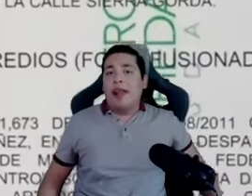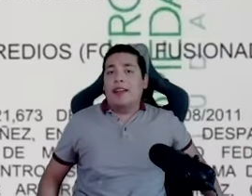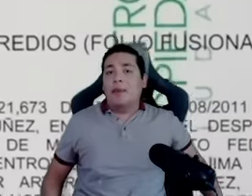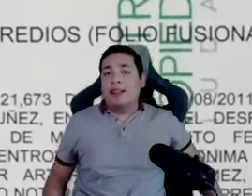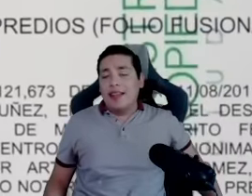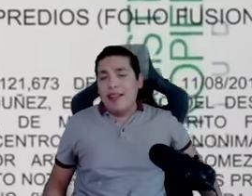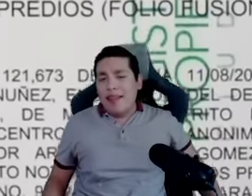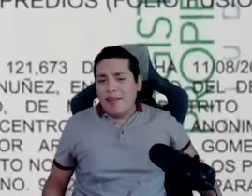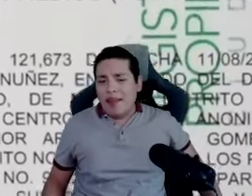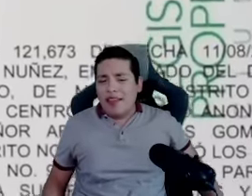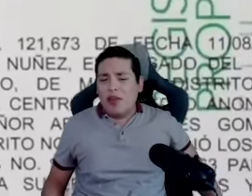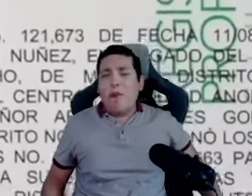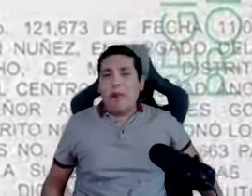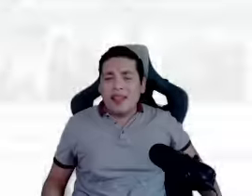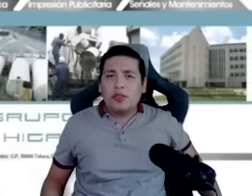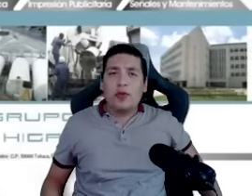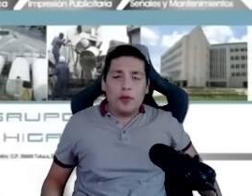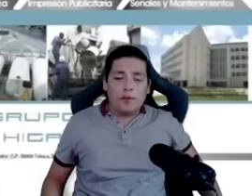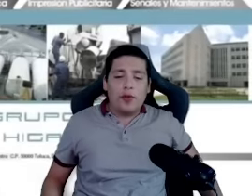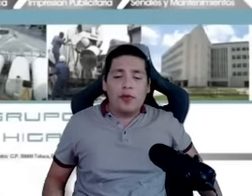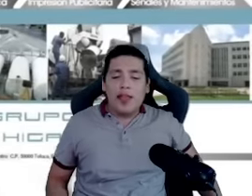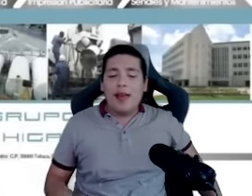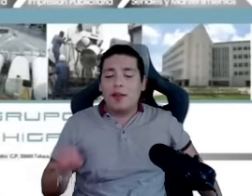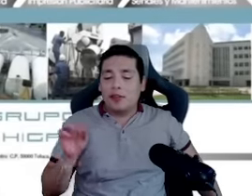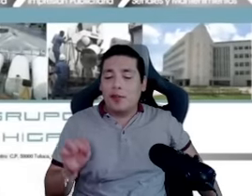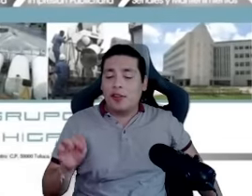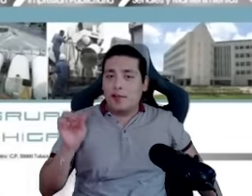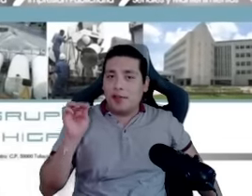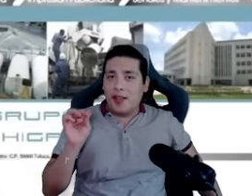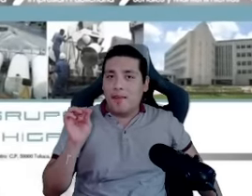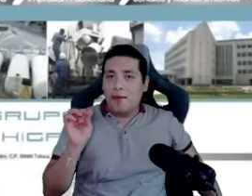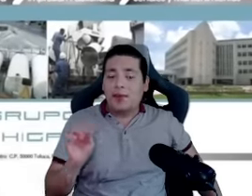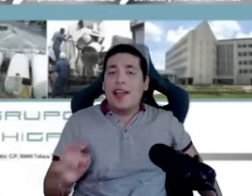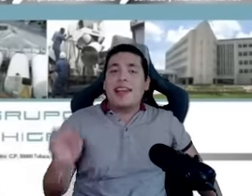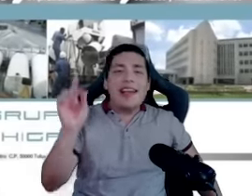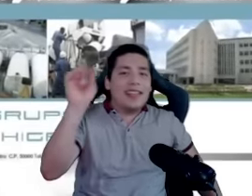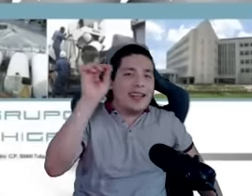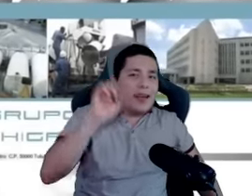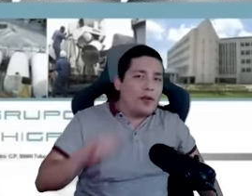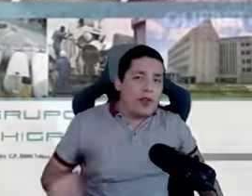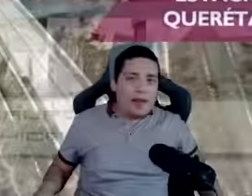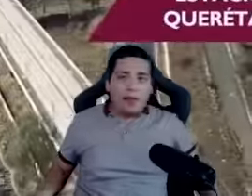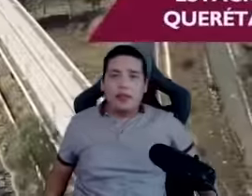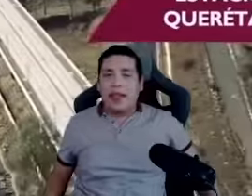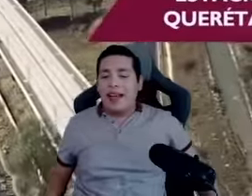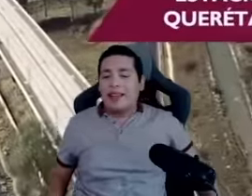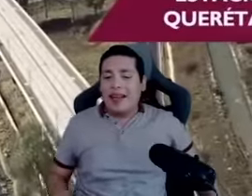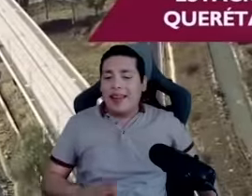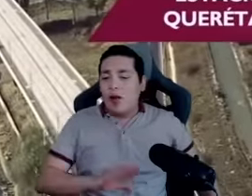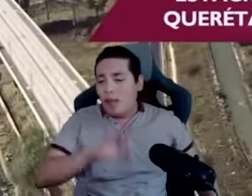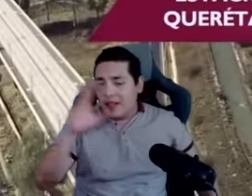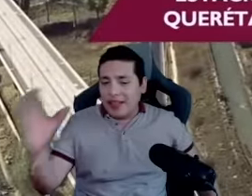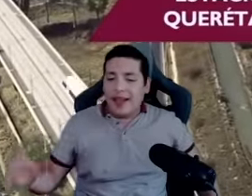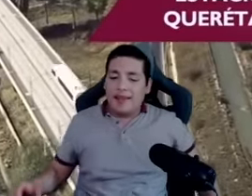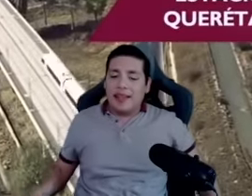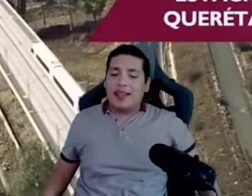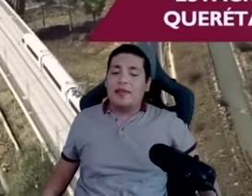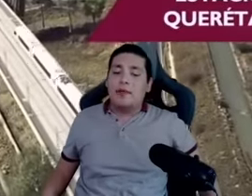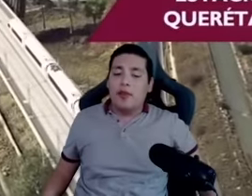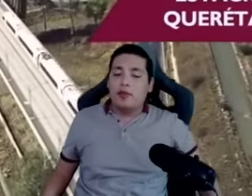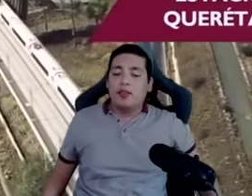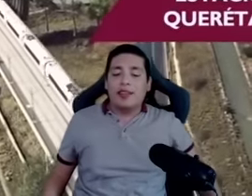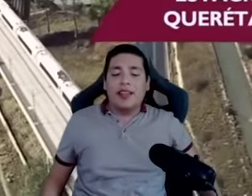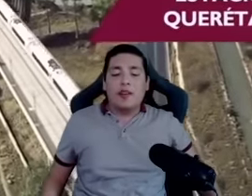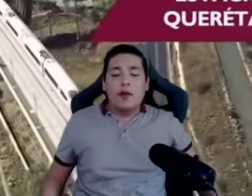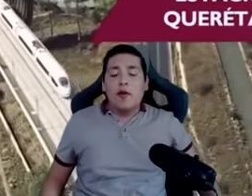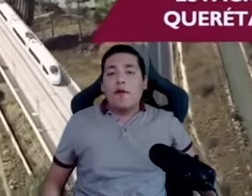Nieto el ex presidente de México más corrupto de los últimos tiempos y es que recordemos que el escándalo más grande que